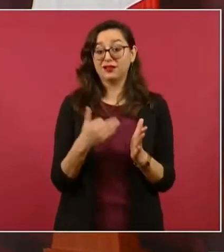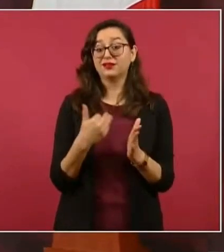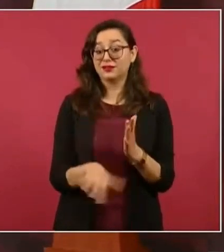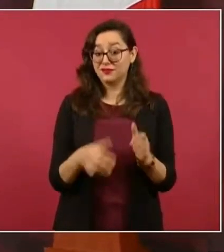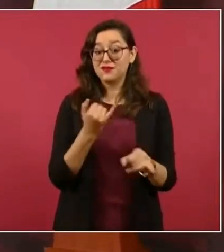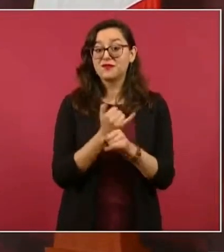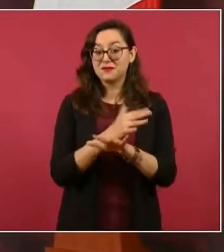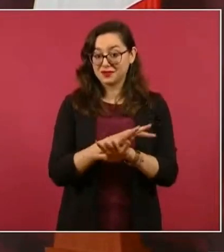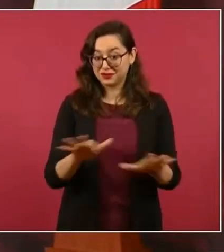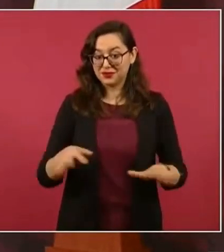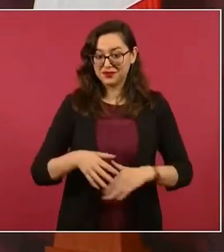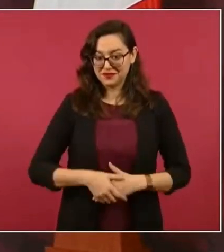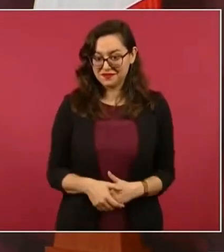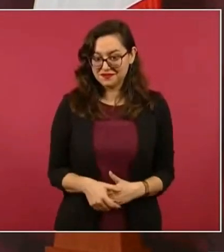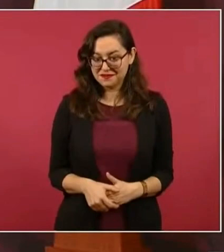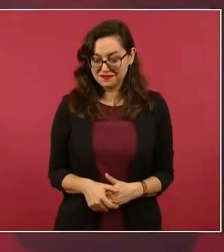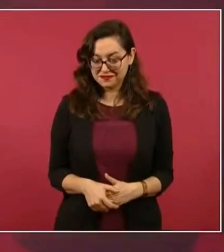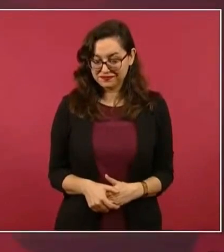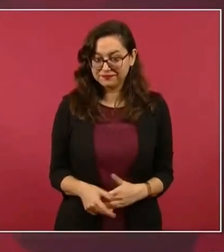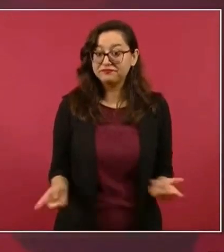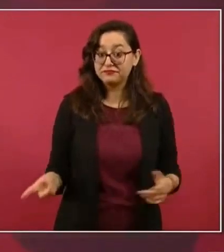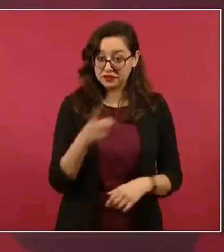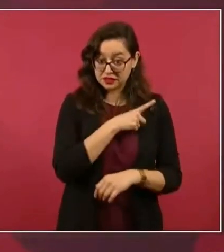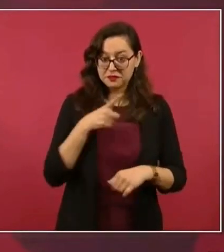Pues hay que limpiar.